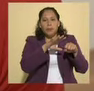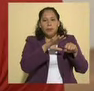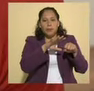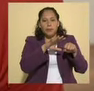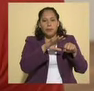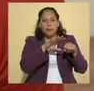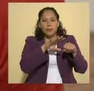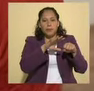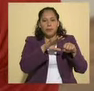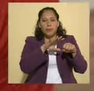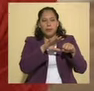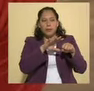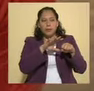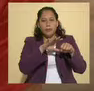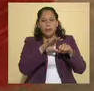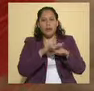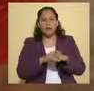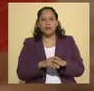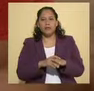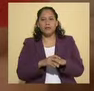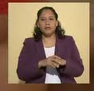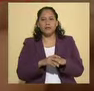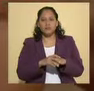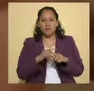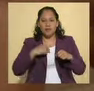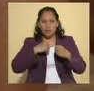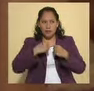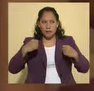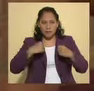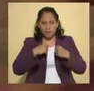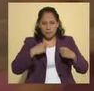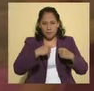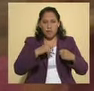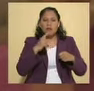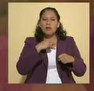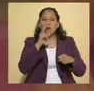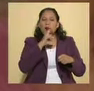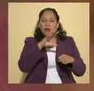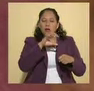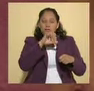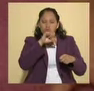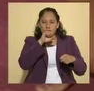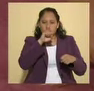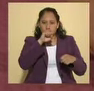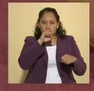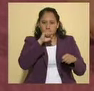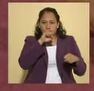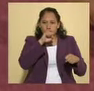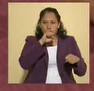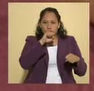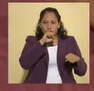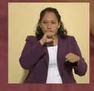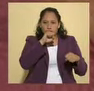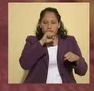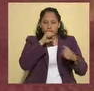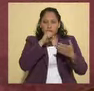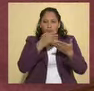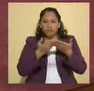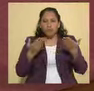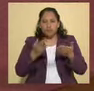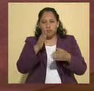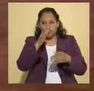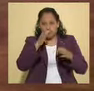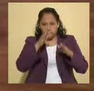Y ya estoy ganando elasticidad al mismo tiempo. Sostengo el aire. Y me voy a ir al centro.